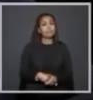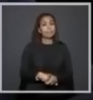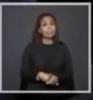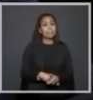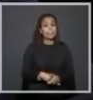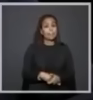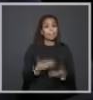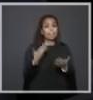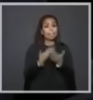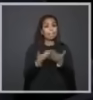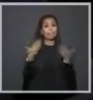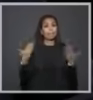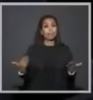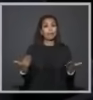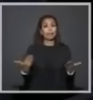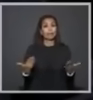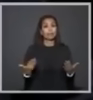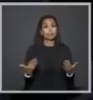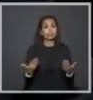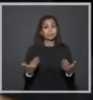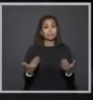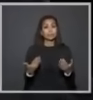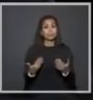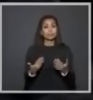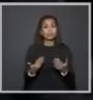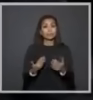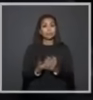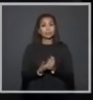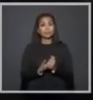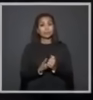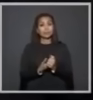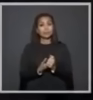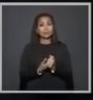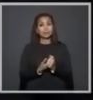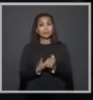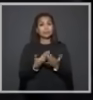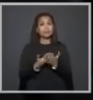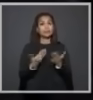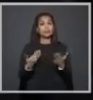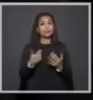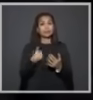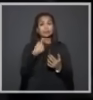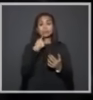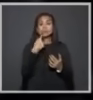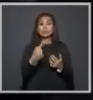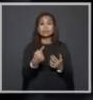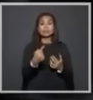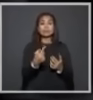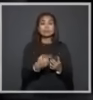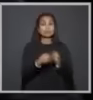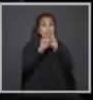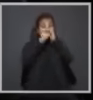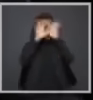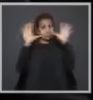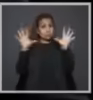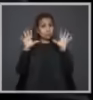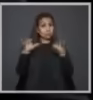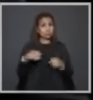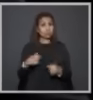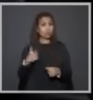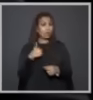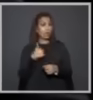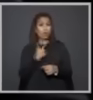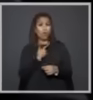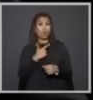Ahora, yo he dicho con mucha claridad, porque no soy un ambicioso